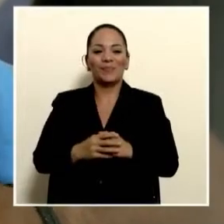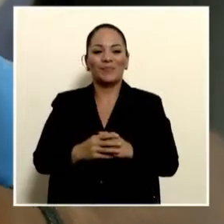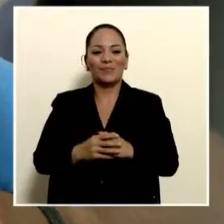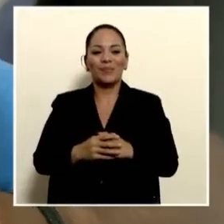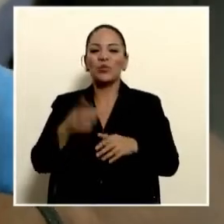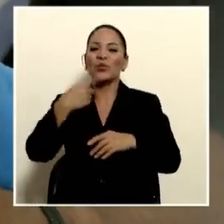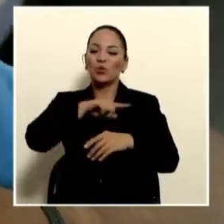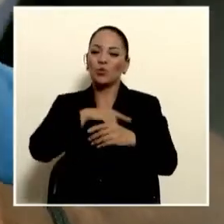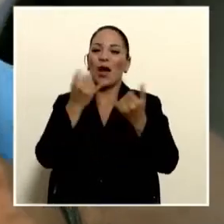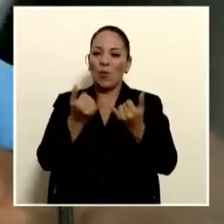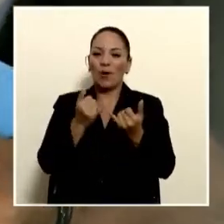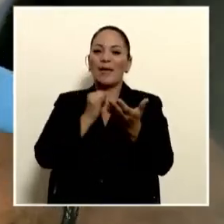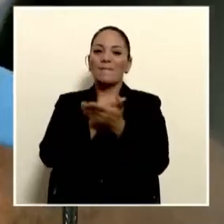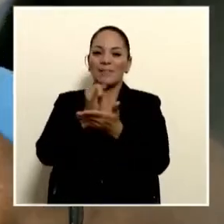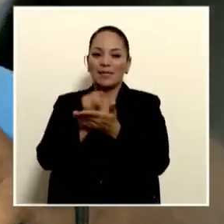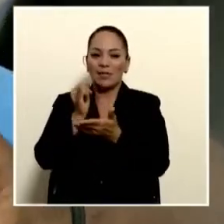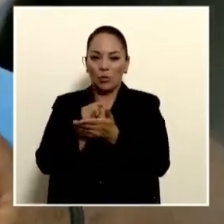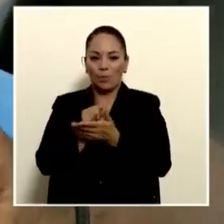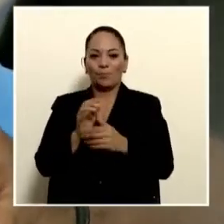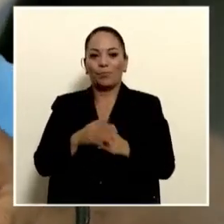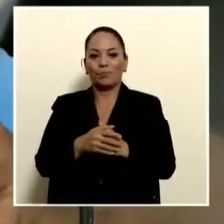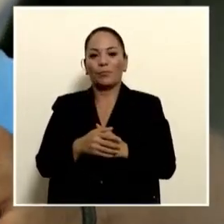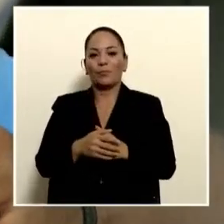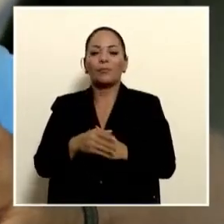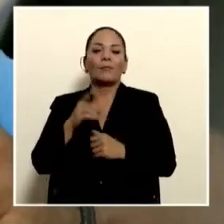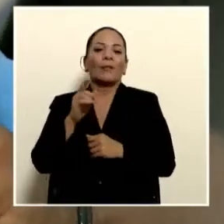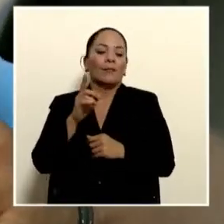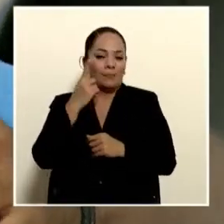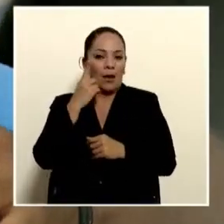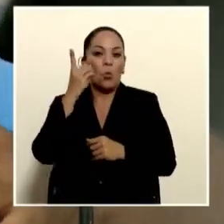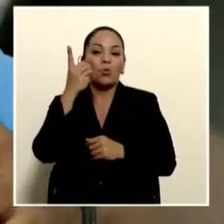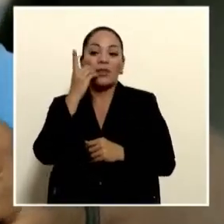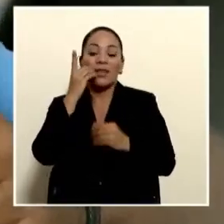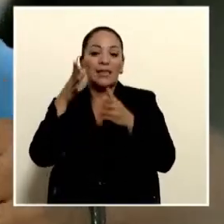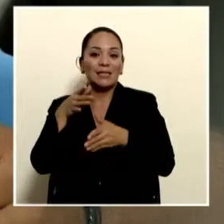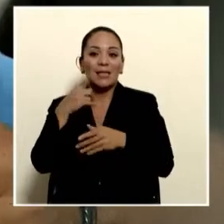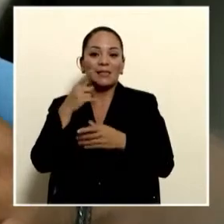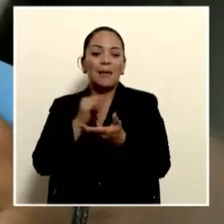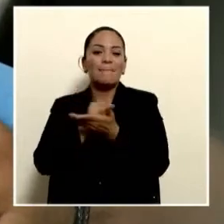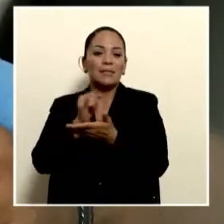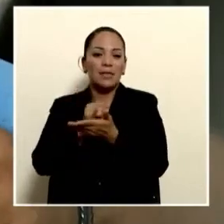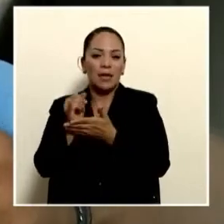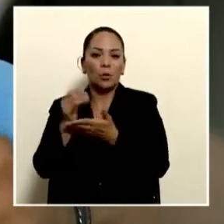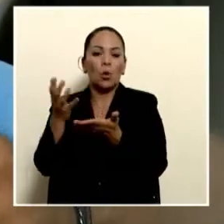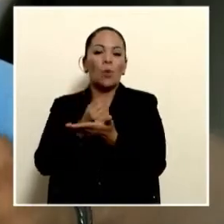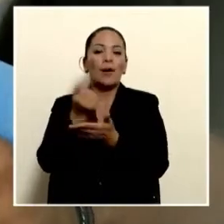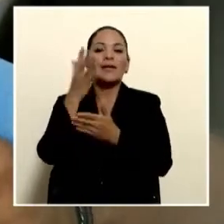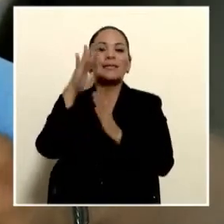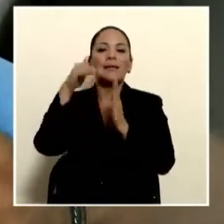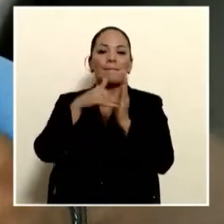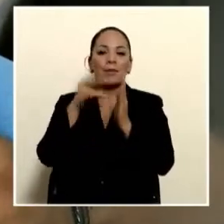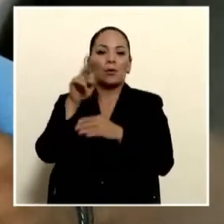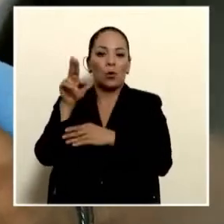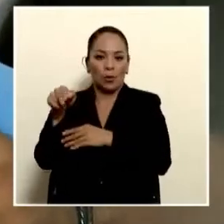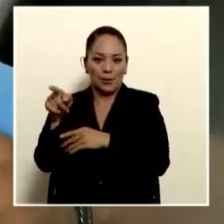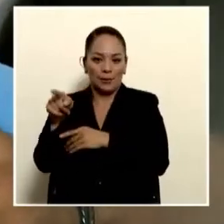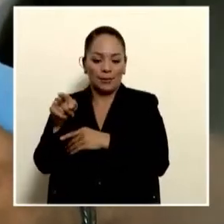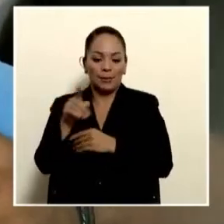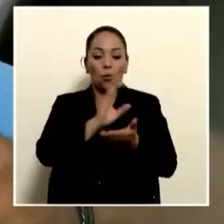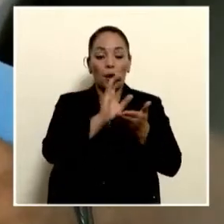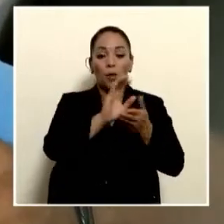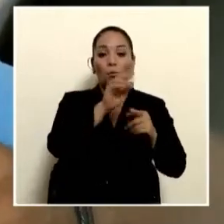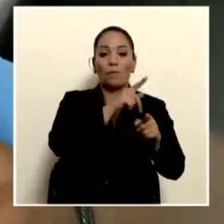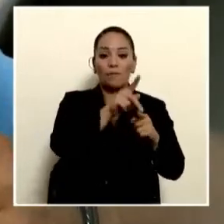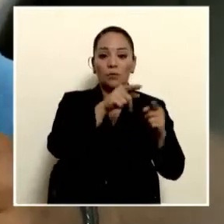estamos haciendo una investigación. Un dentista me dice que lo están investigando porque cobra 15,000 colones y el colegio